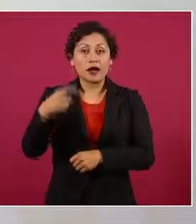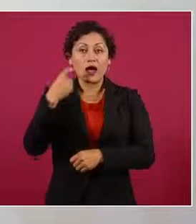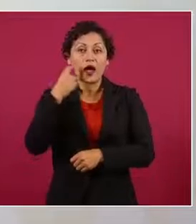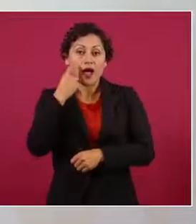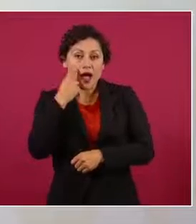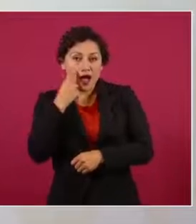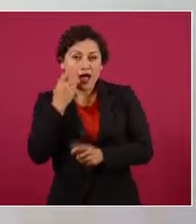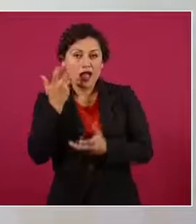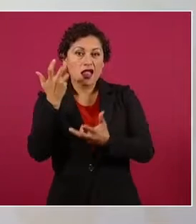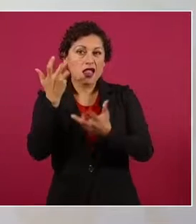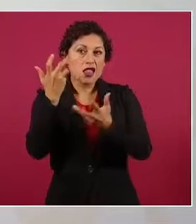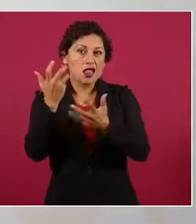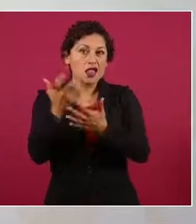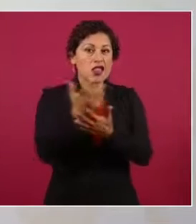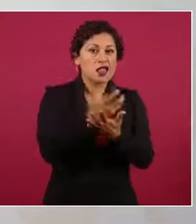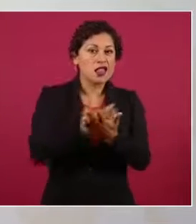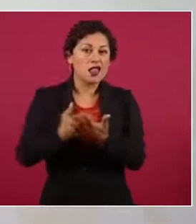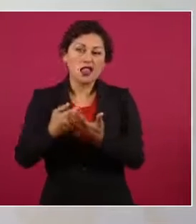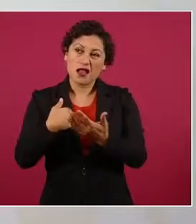sino es un servicio.